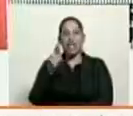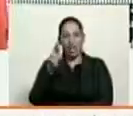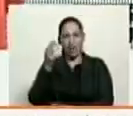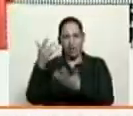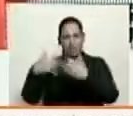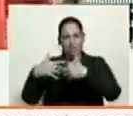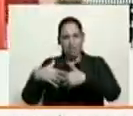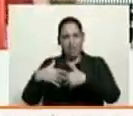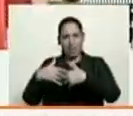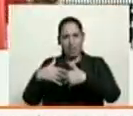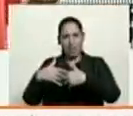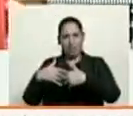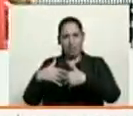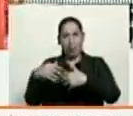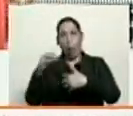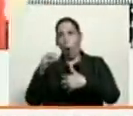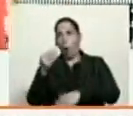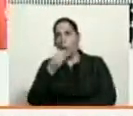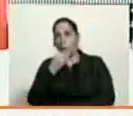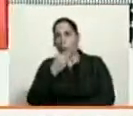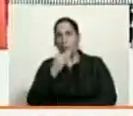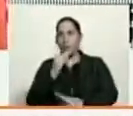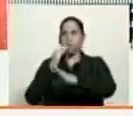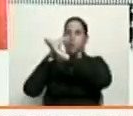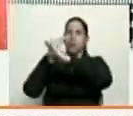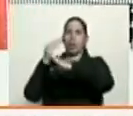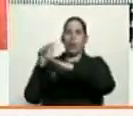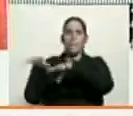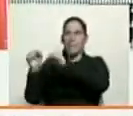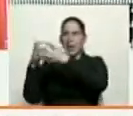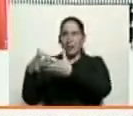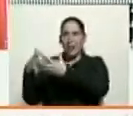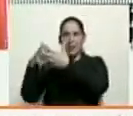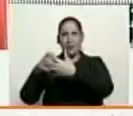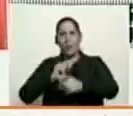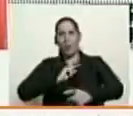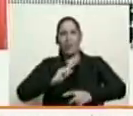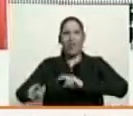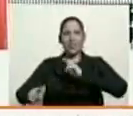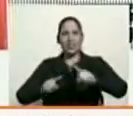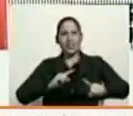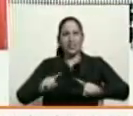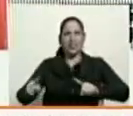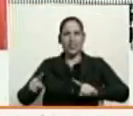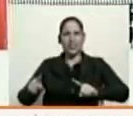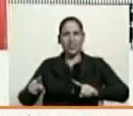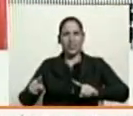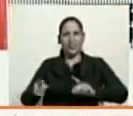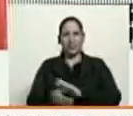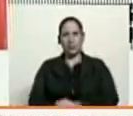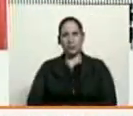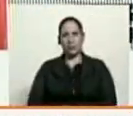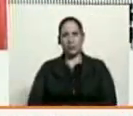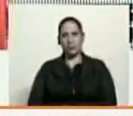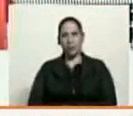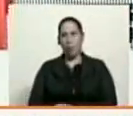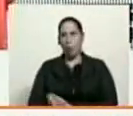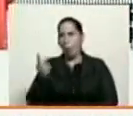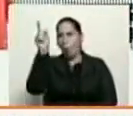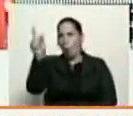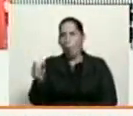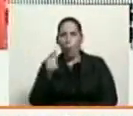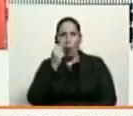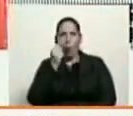Una medicina, un alimento, eso es lo que hace el imperialismo. Designa a los tipos más nefastos que te puedas imaginar